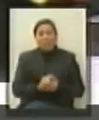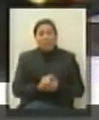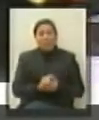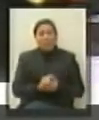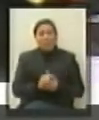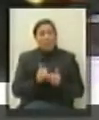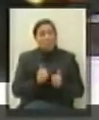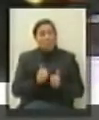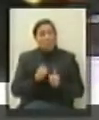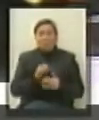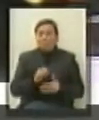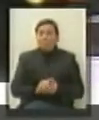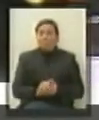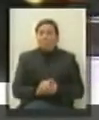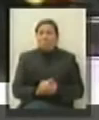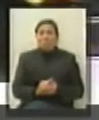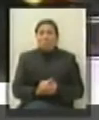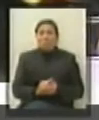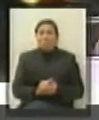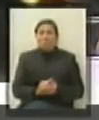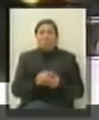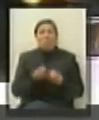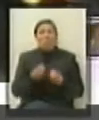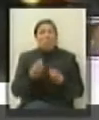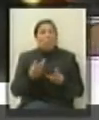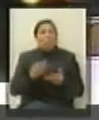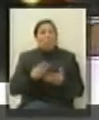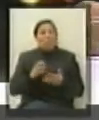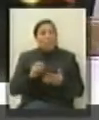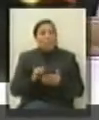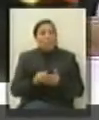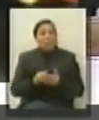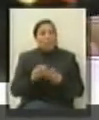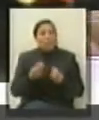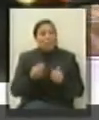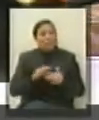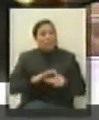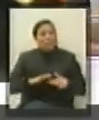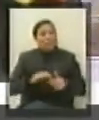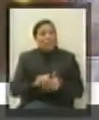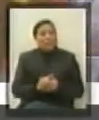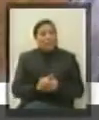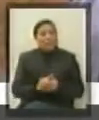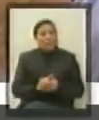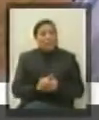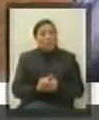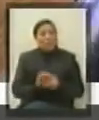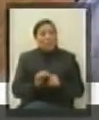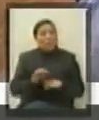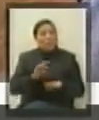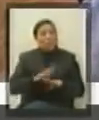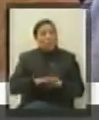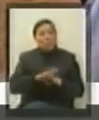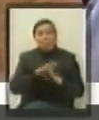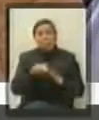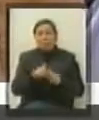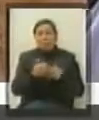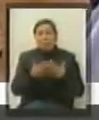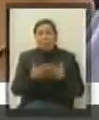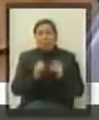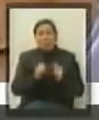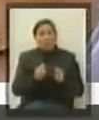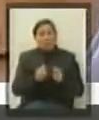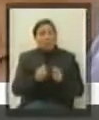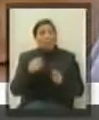las buenas y en las malas. Porque unas son de cal y otras son de arena. Pero por sobre todas las cosas, dar la